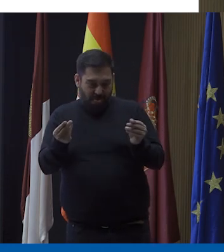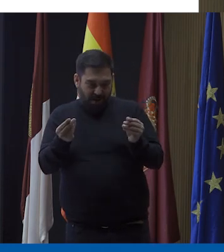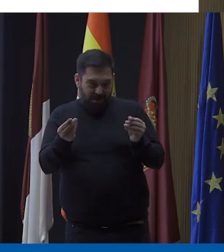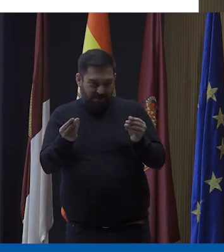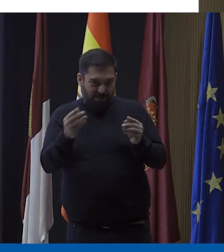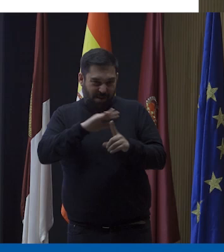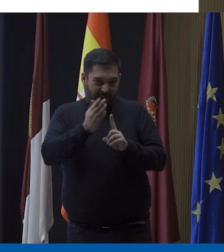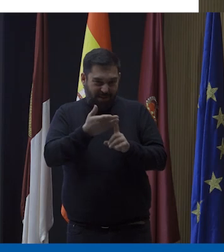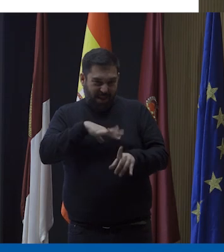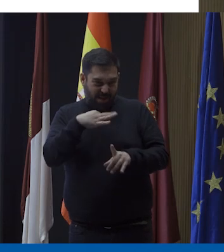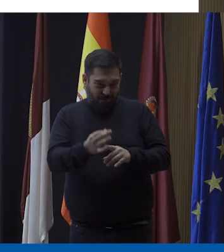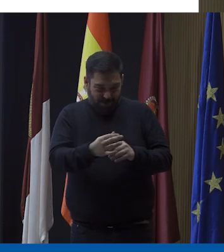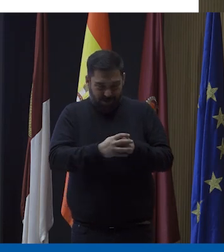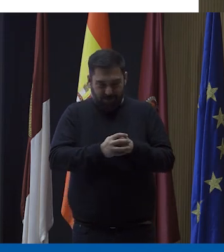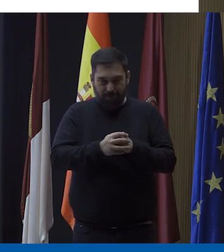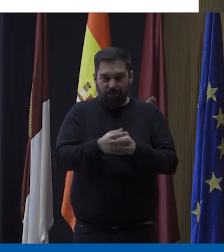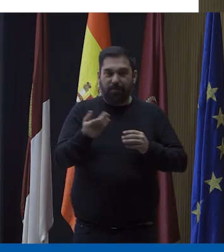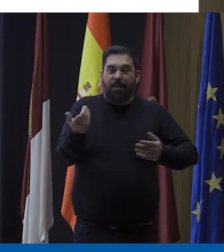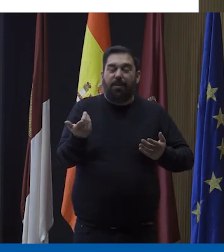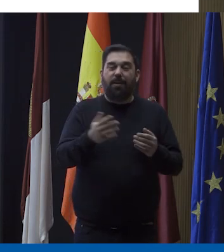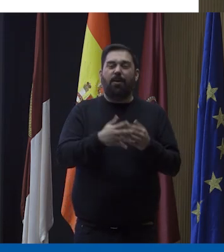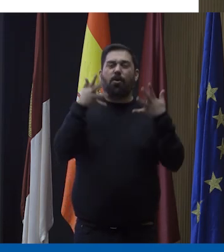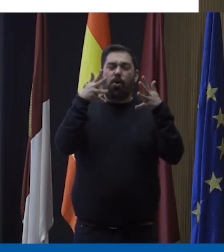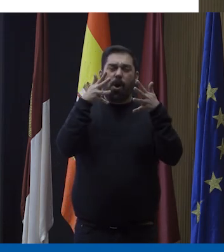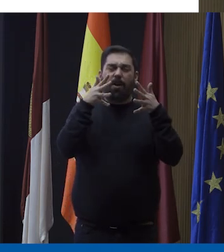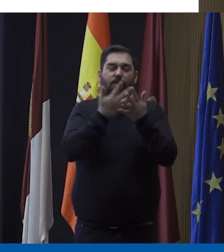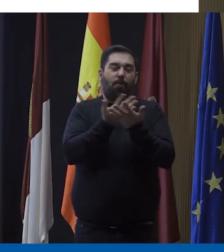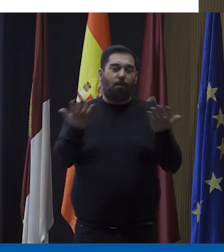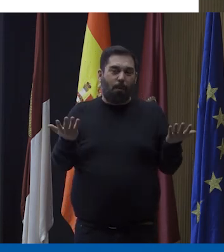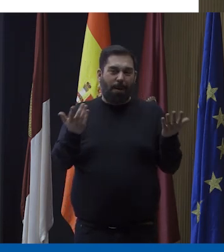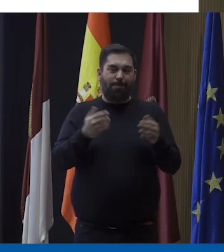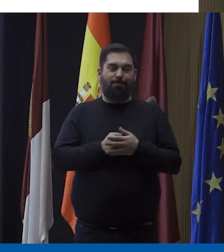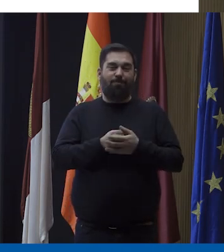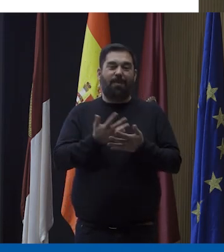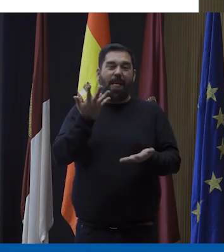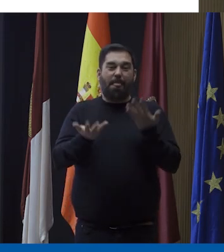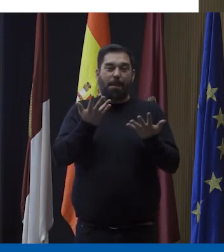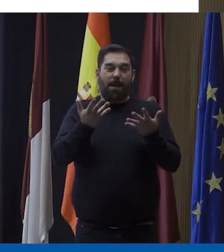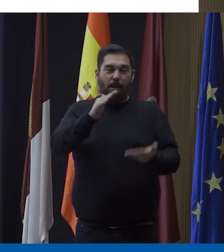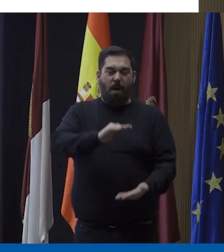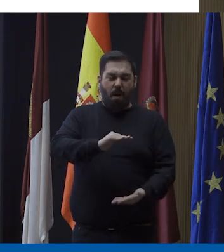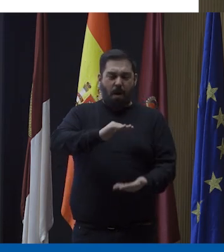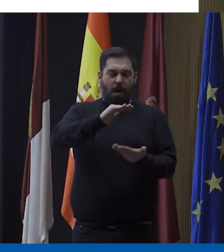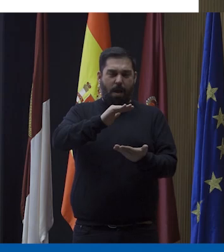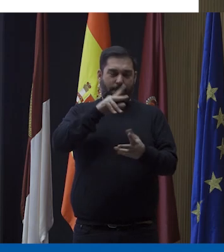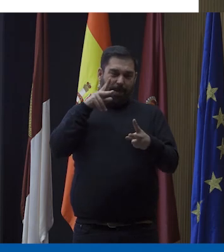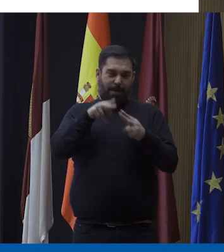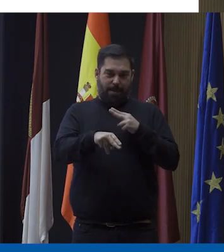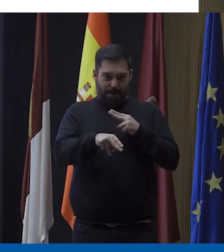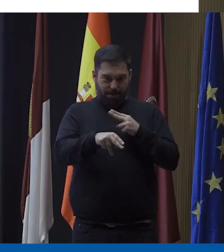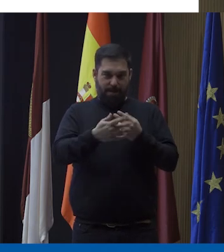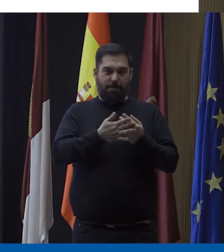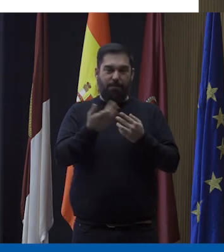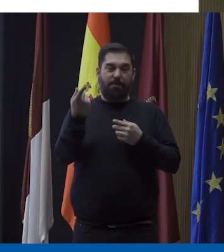a producir ese descenso, ¿vale? Entonces, ¿qué consejos? Pues evitar levantar pesos, ¿vale? Evitar